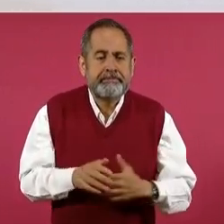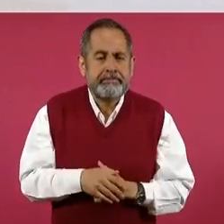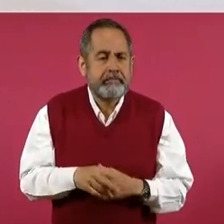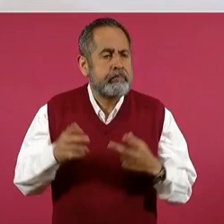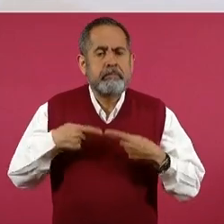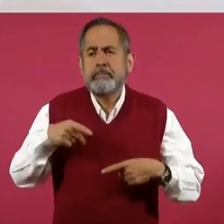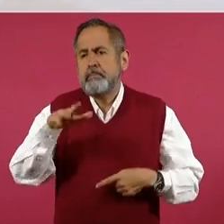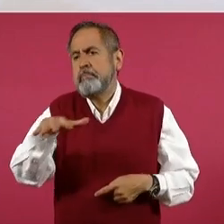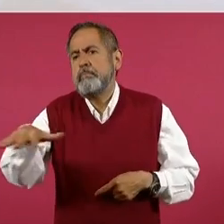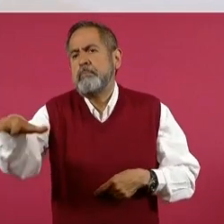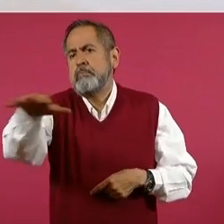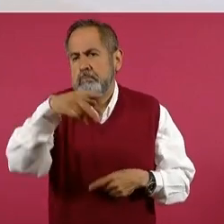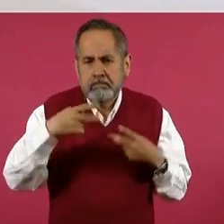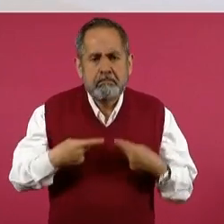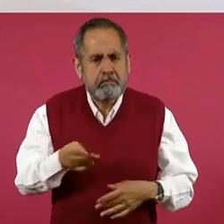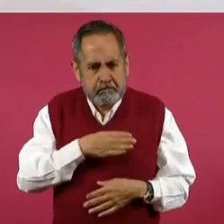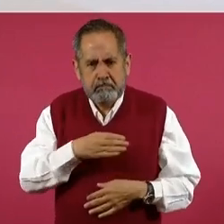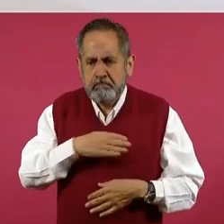buena,